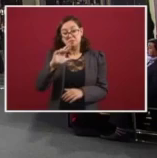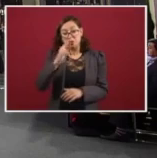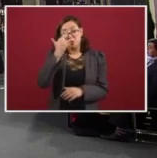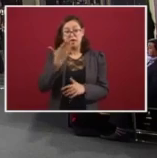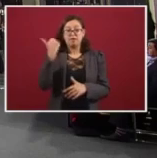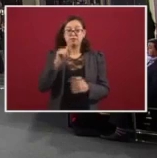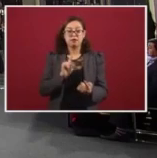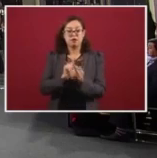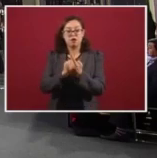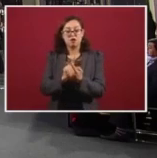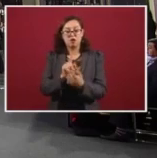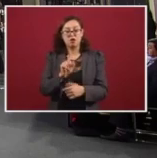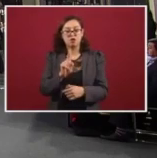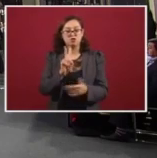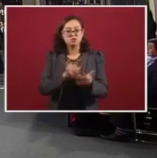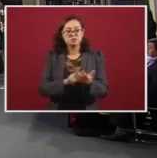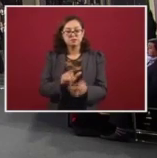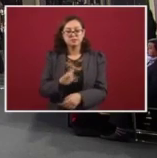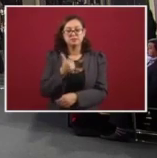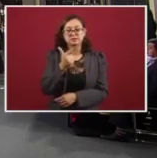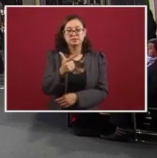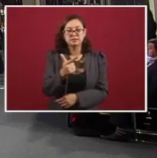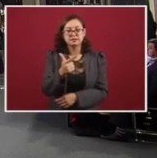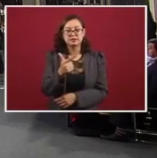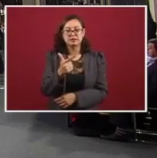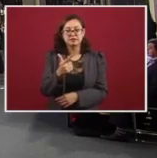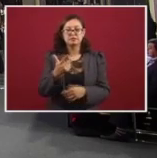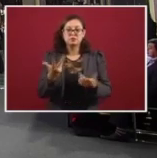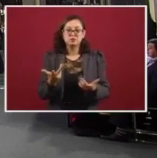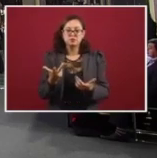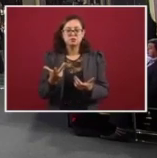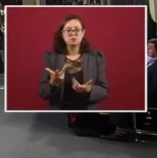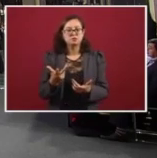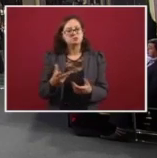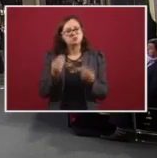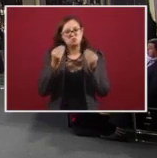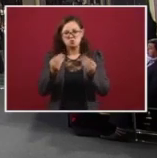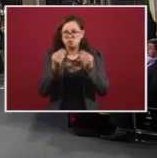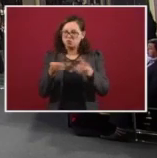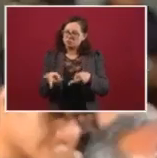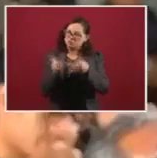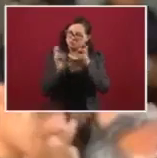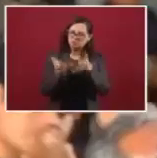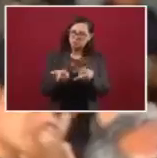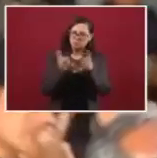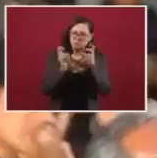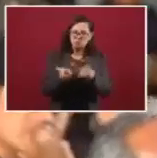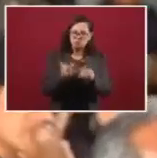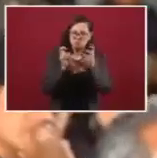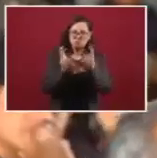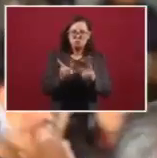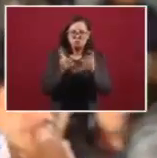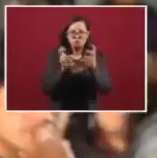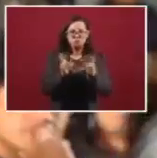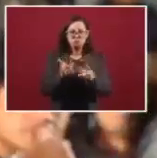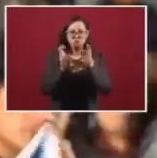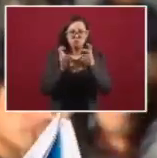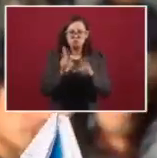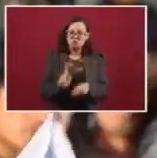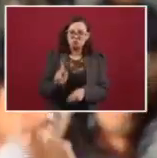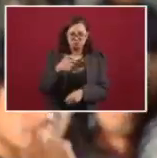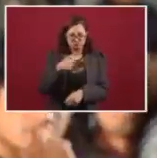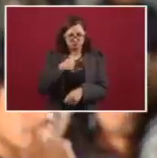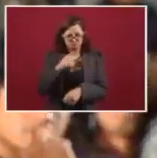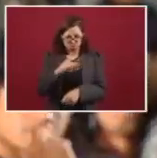2007, defendiendo aquí de tanta tranza en el país, aquí al pueblo.